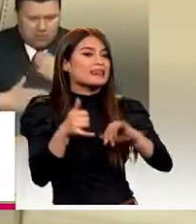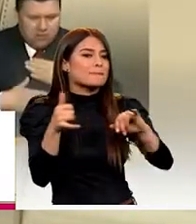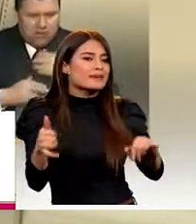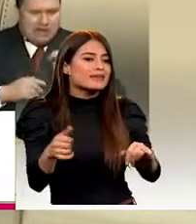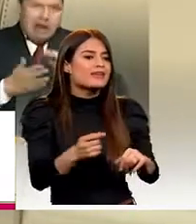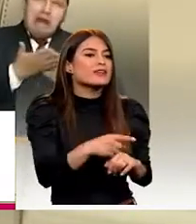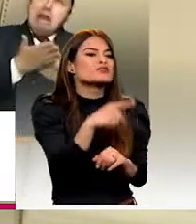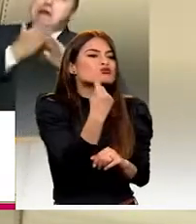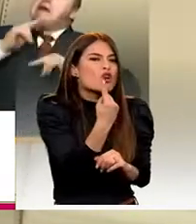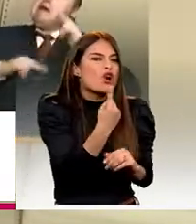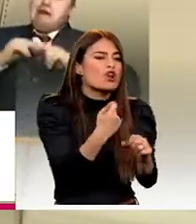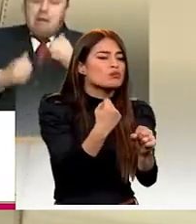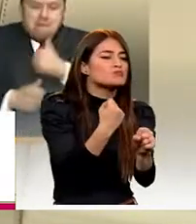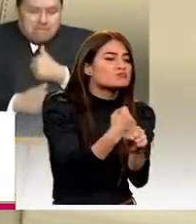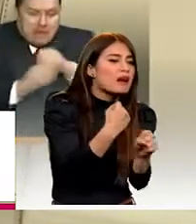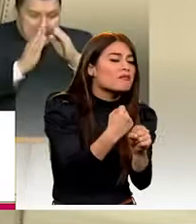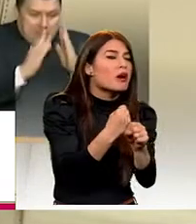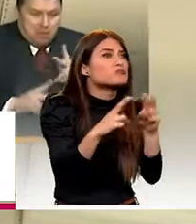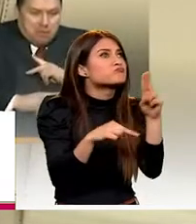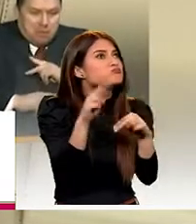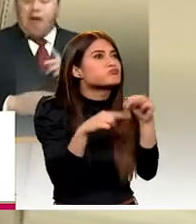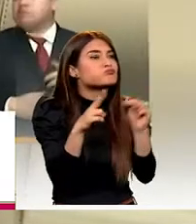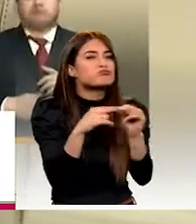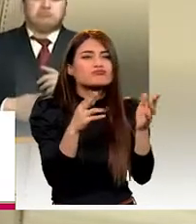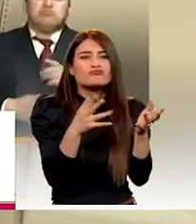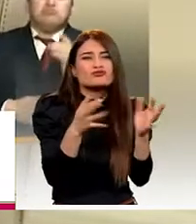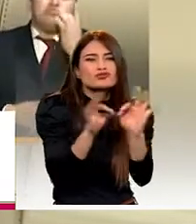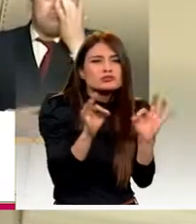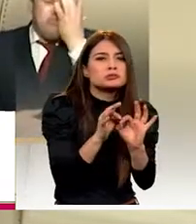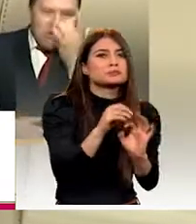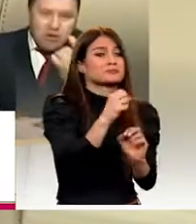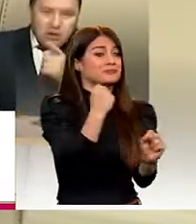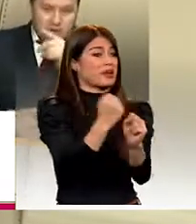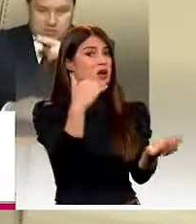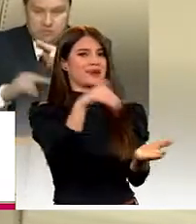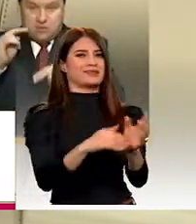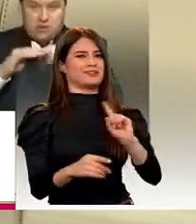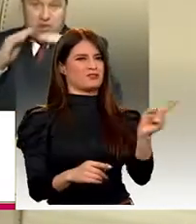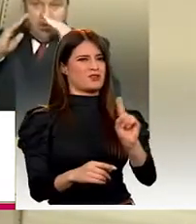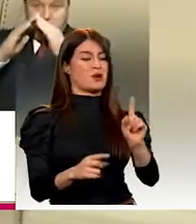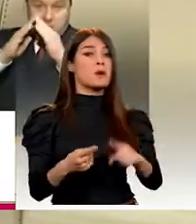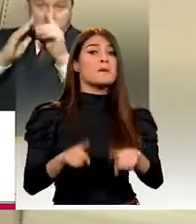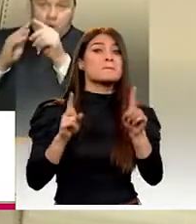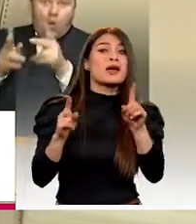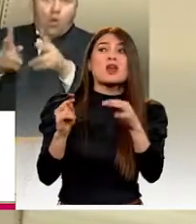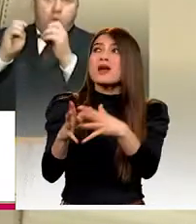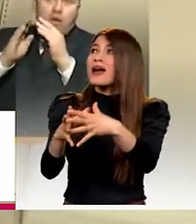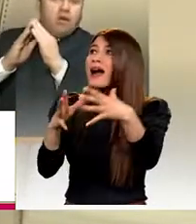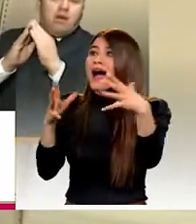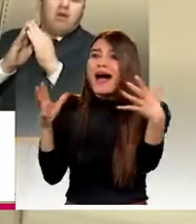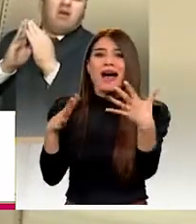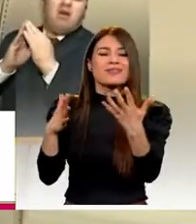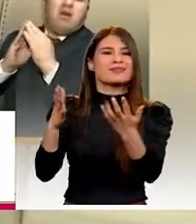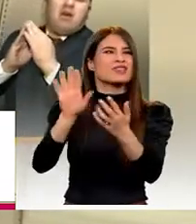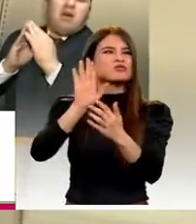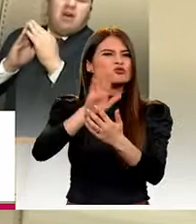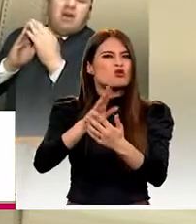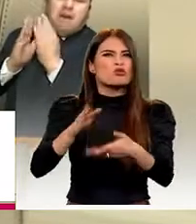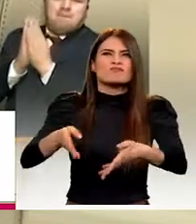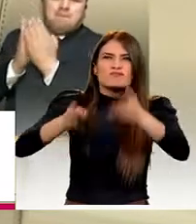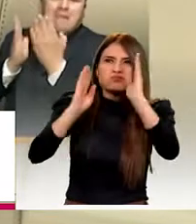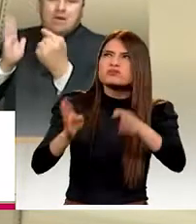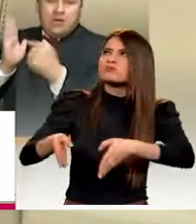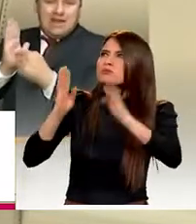para que la construcción de vivienda nueva continúe? Por una sola razón, porque la construcción de vivienda nueva está sujeta a unos manuales